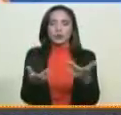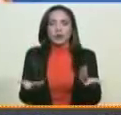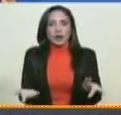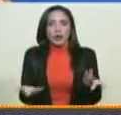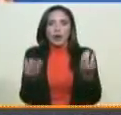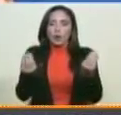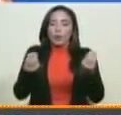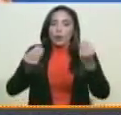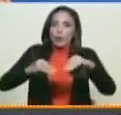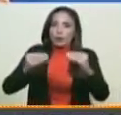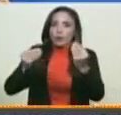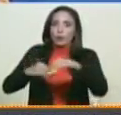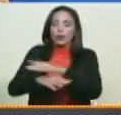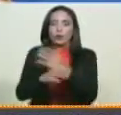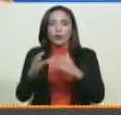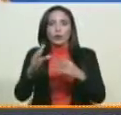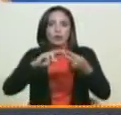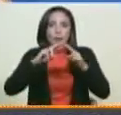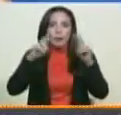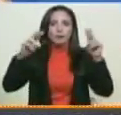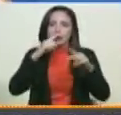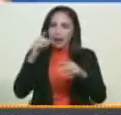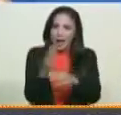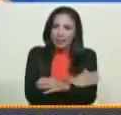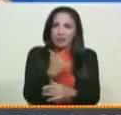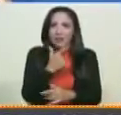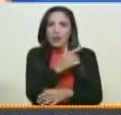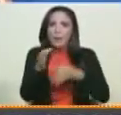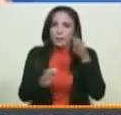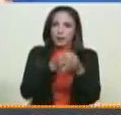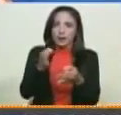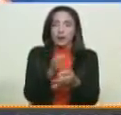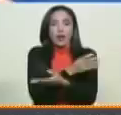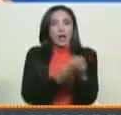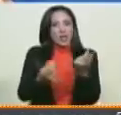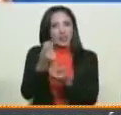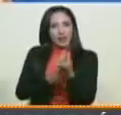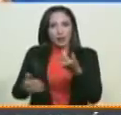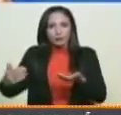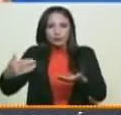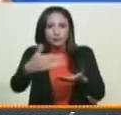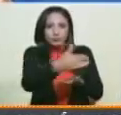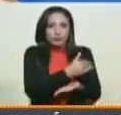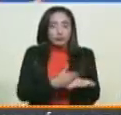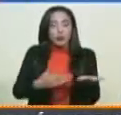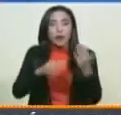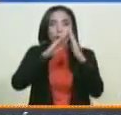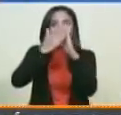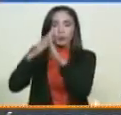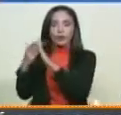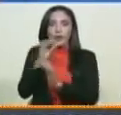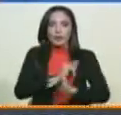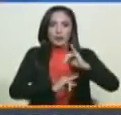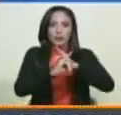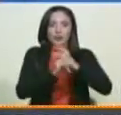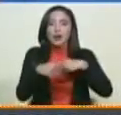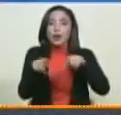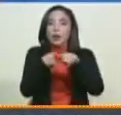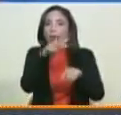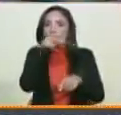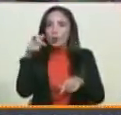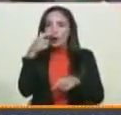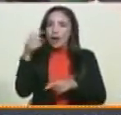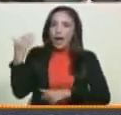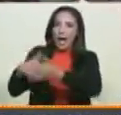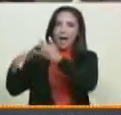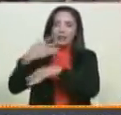el acuerdo de paz, como lo decíamos temprano, para recoger el dinero de la comunidad internacional, como lo hicieron con las drogas, en la lucha